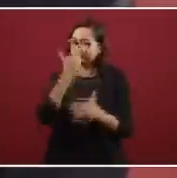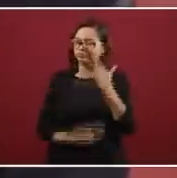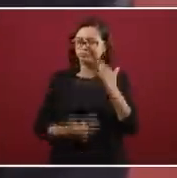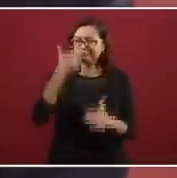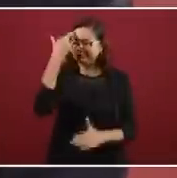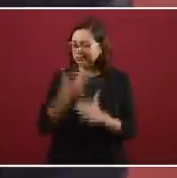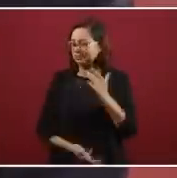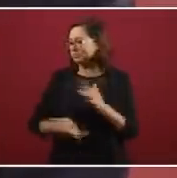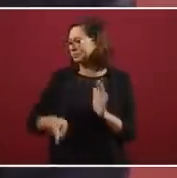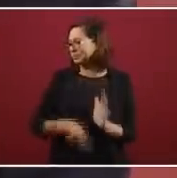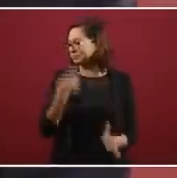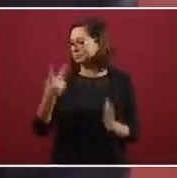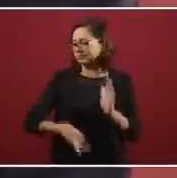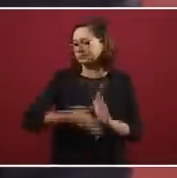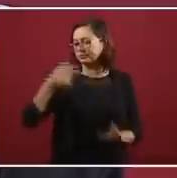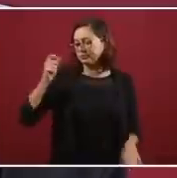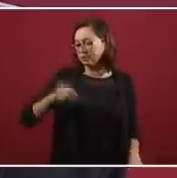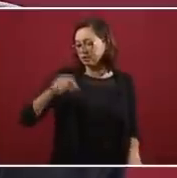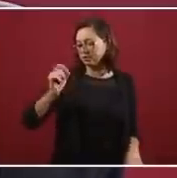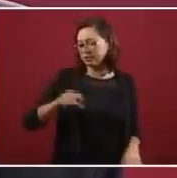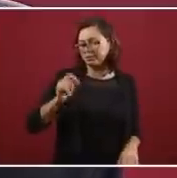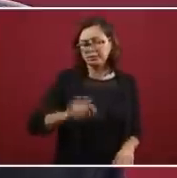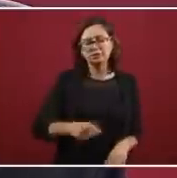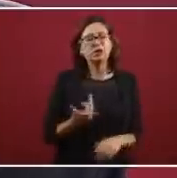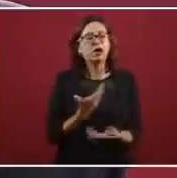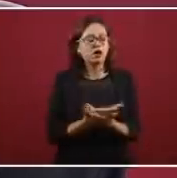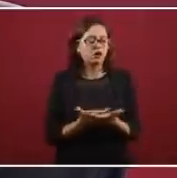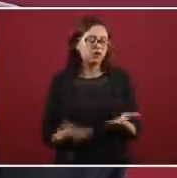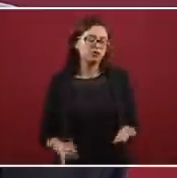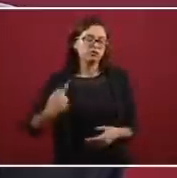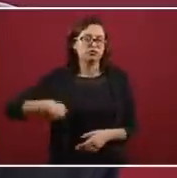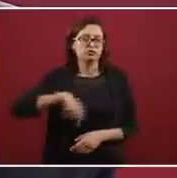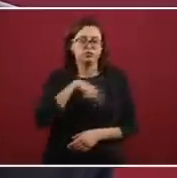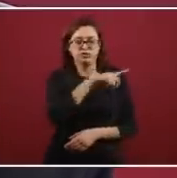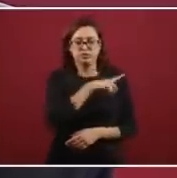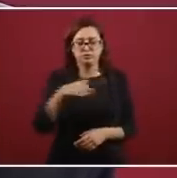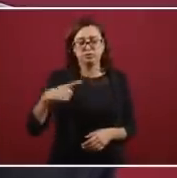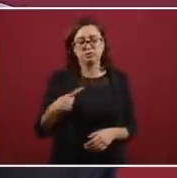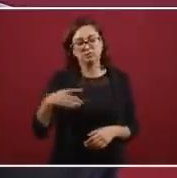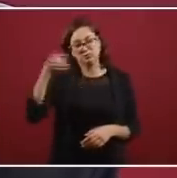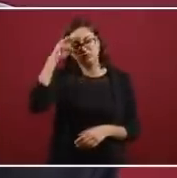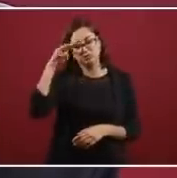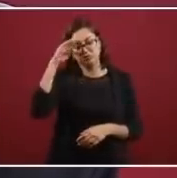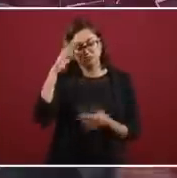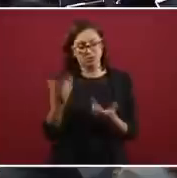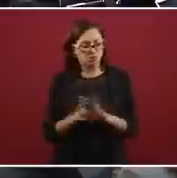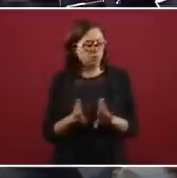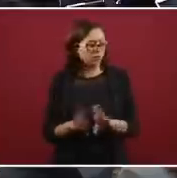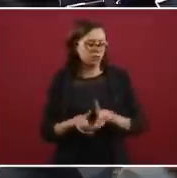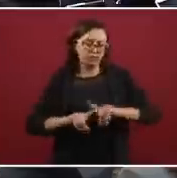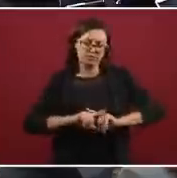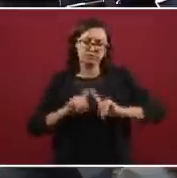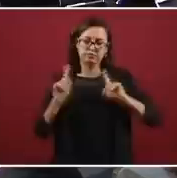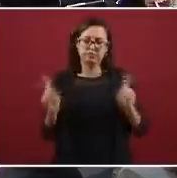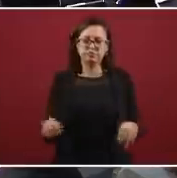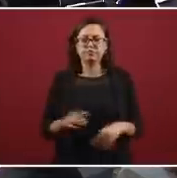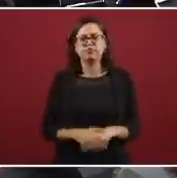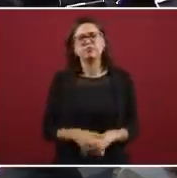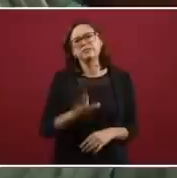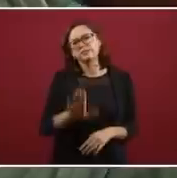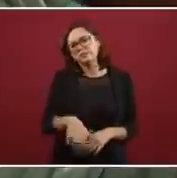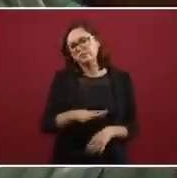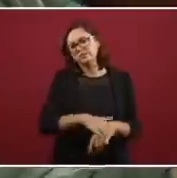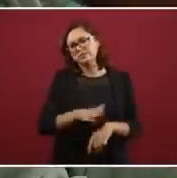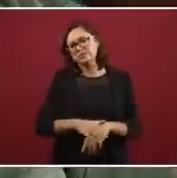ley. Entonces, tenemos que buscar que esto no siga pasando. En este caso, para que funcionen, con que no obliguen al jefe